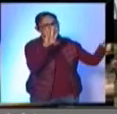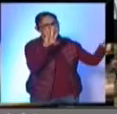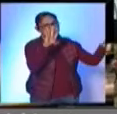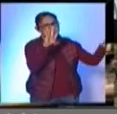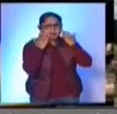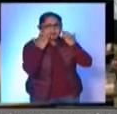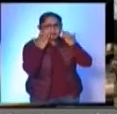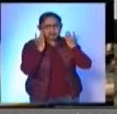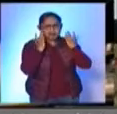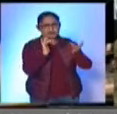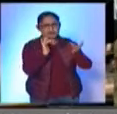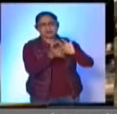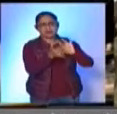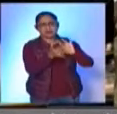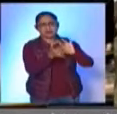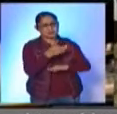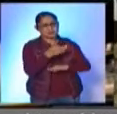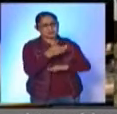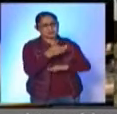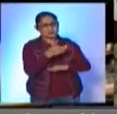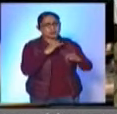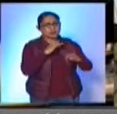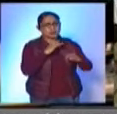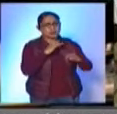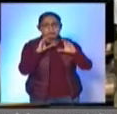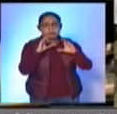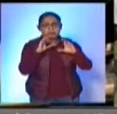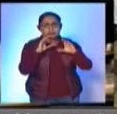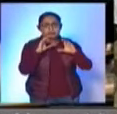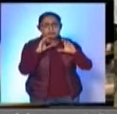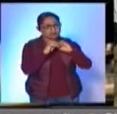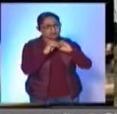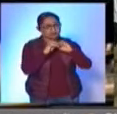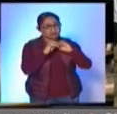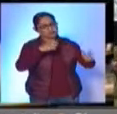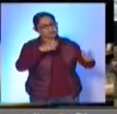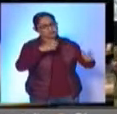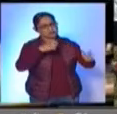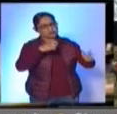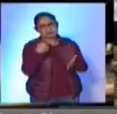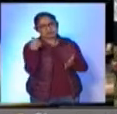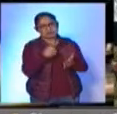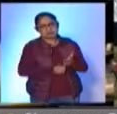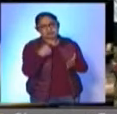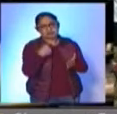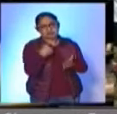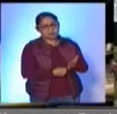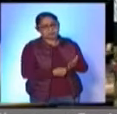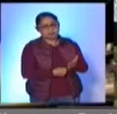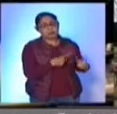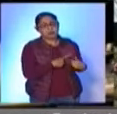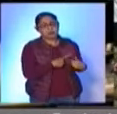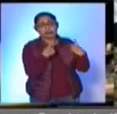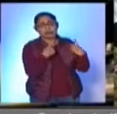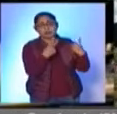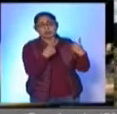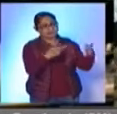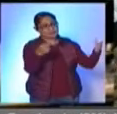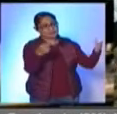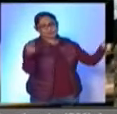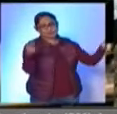redes sociales, mediante los medios de comunicación, exijamos que se dé la